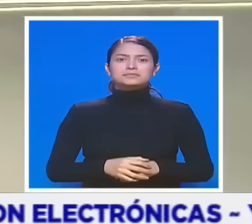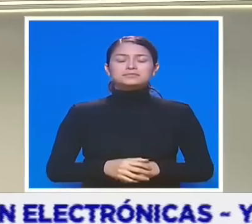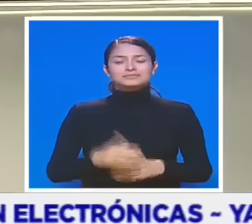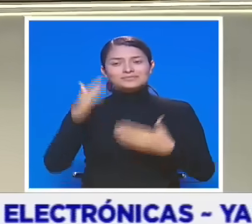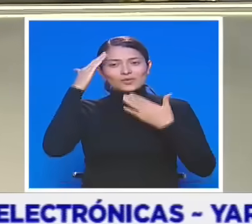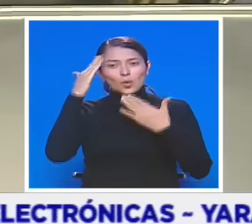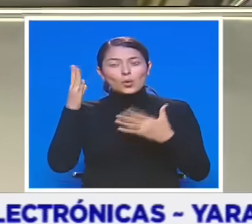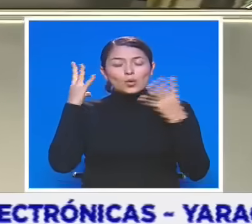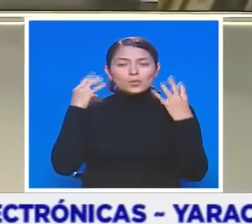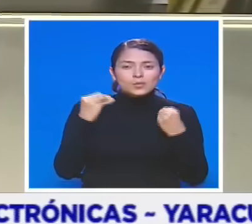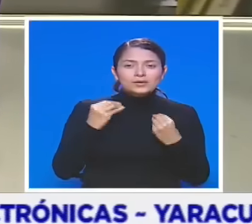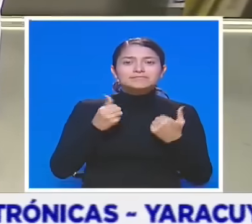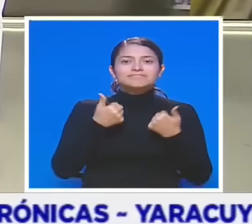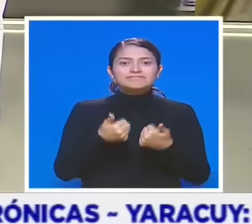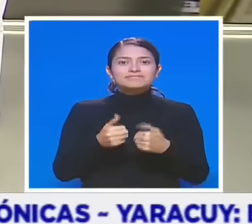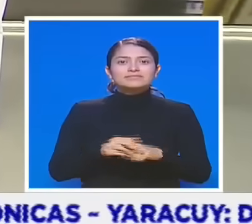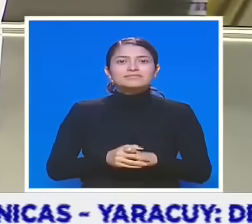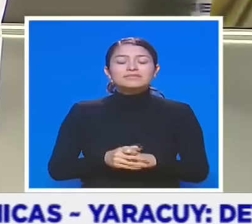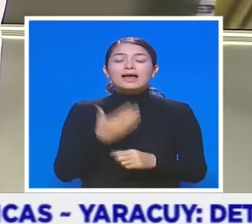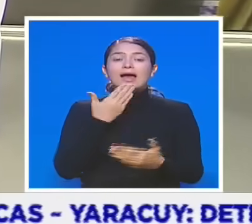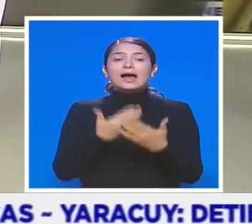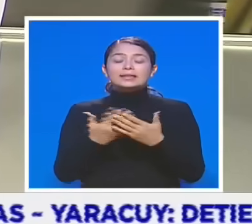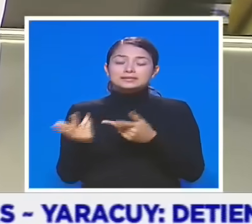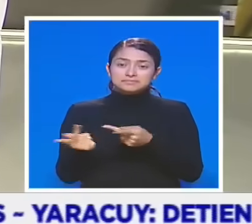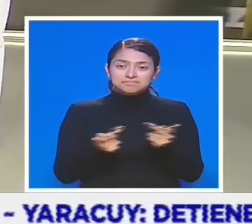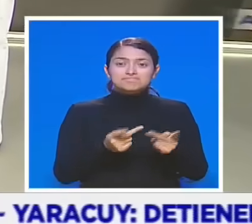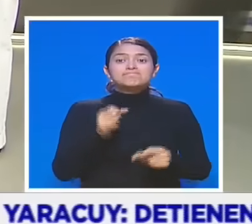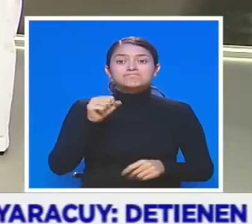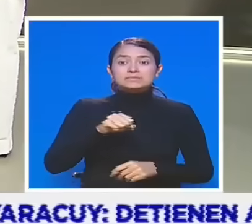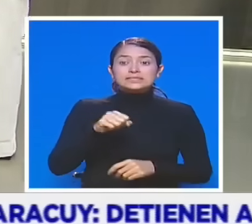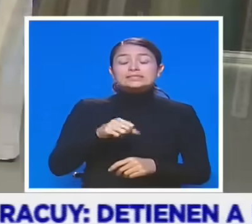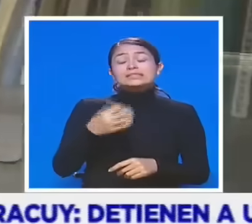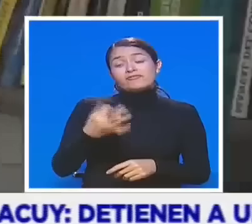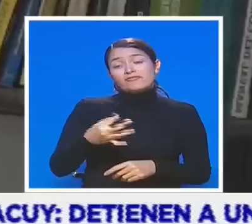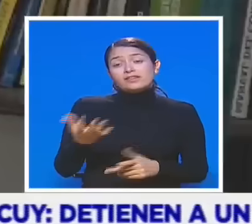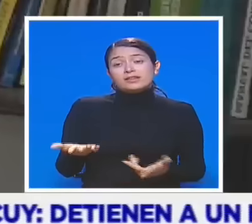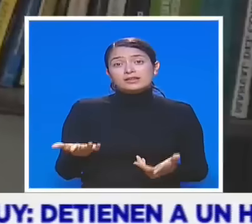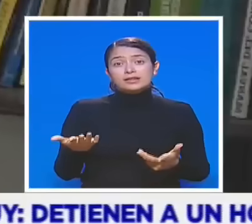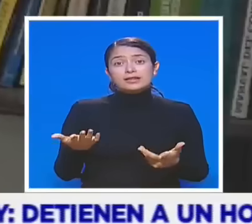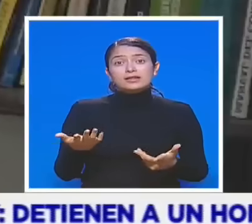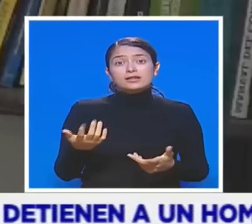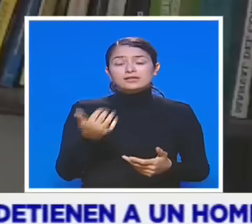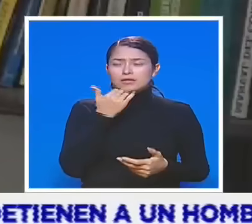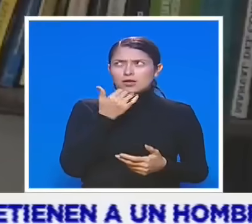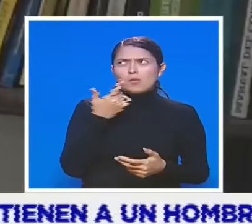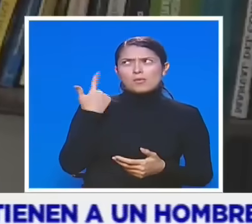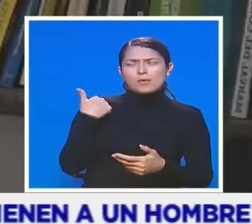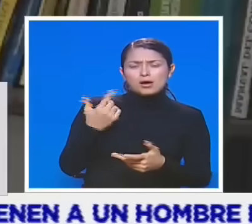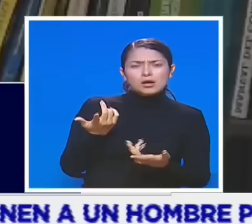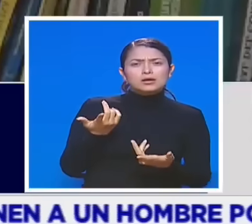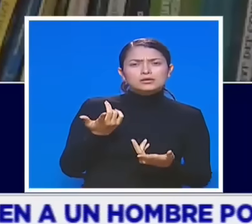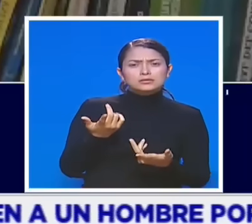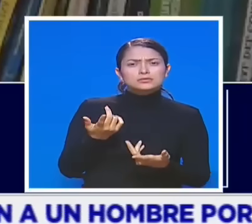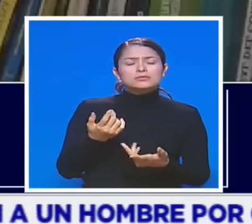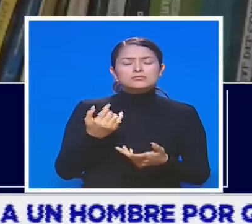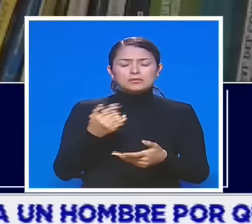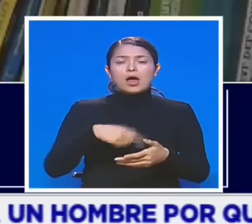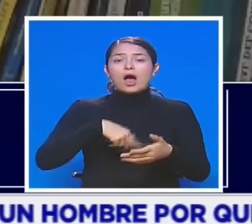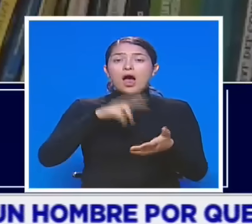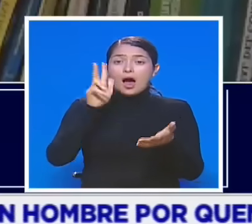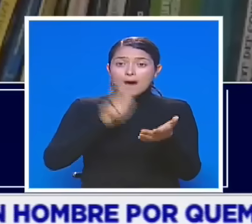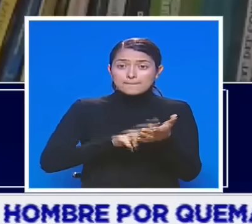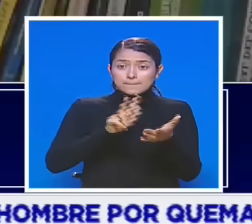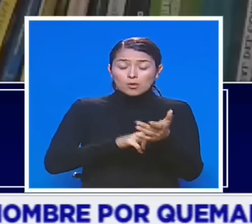Hola Milagros, ¿qué tal? Gracias por la invitación. Sí, efectivamente, recientemente se ha aprobado un decreto de estado